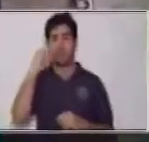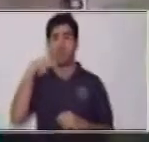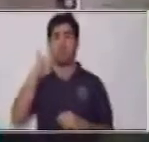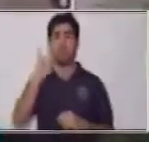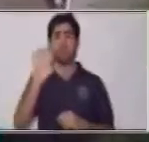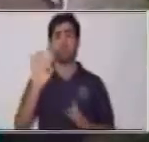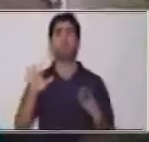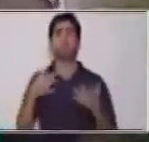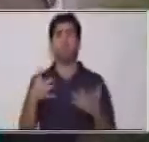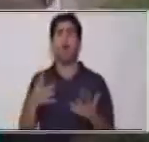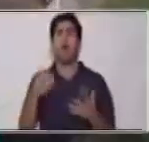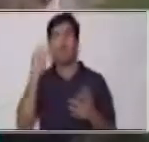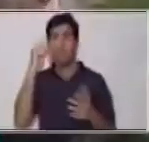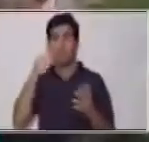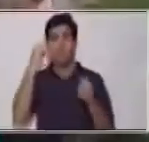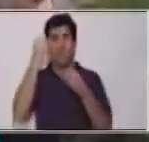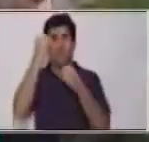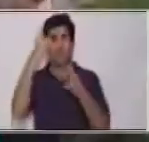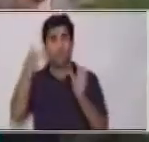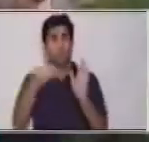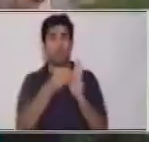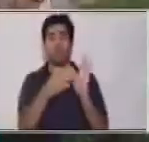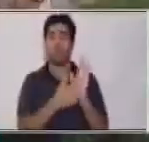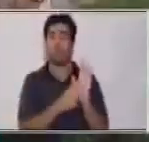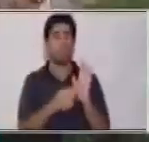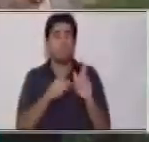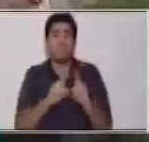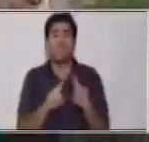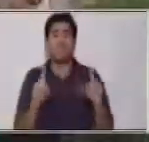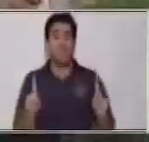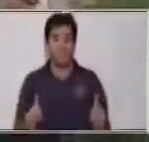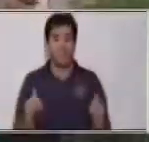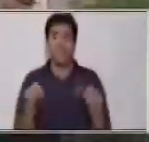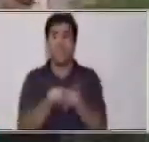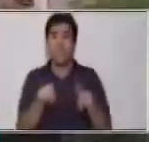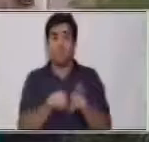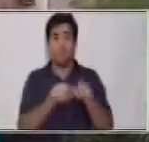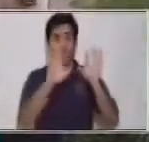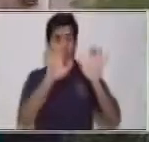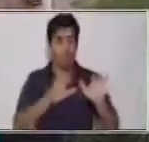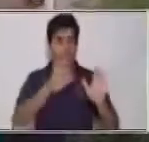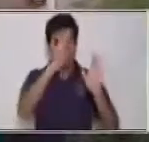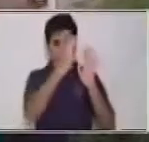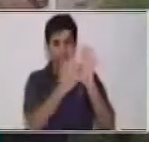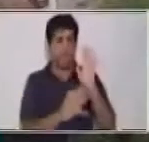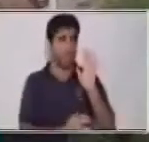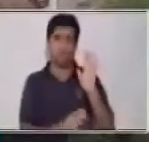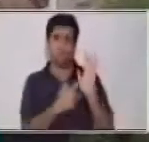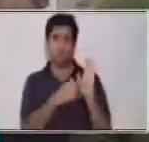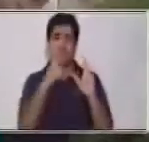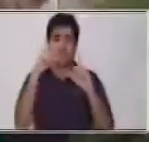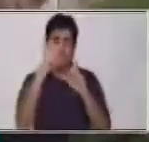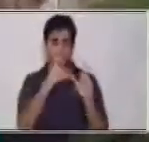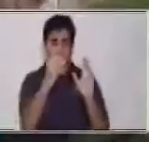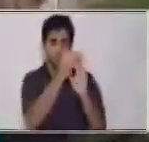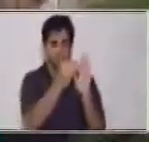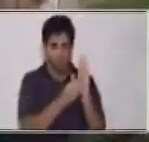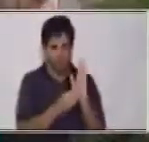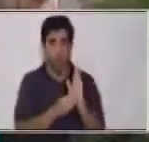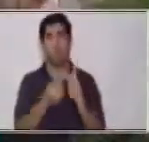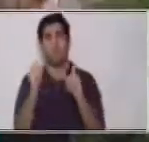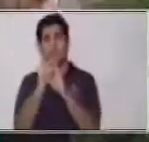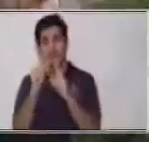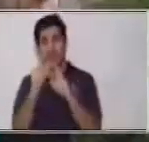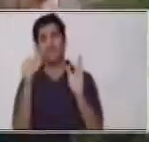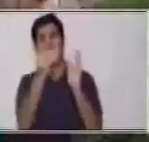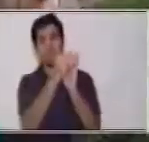igual a la que se acostumbra a leer en un libro normal. ¿Vemos la diferencia? Esto hace a que sea un texto de